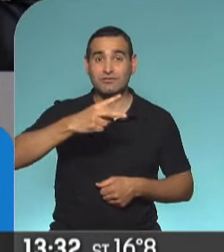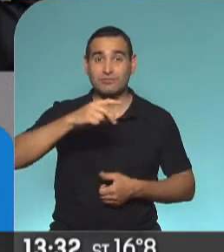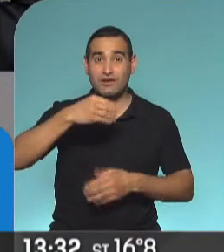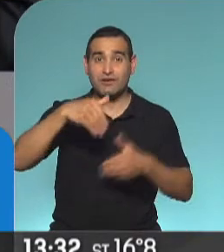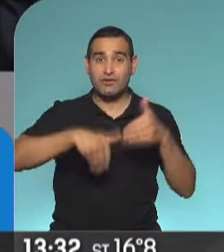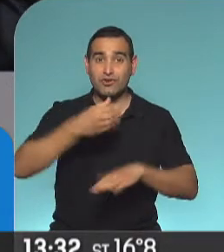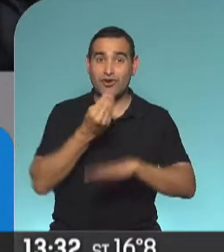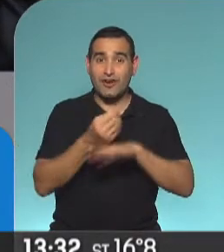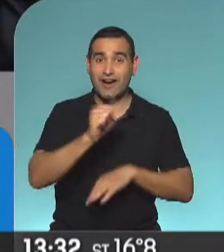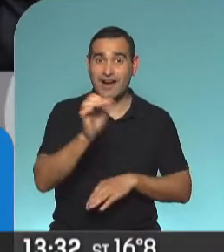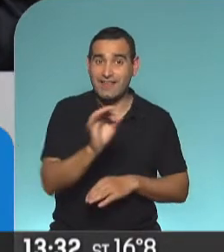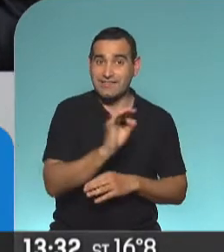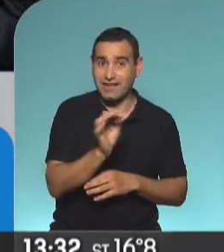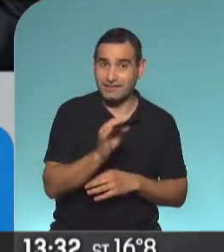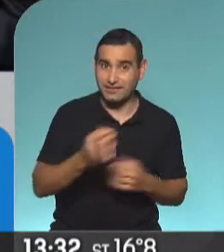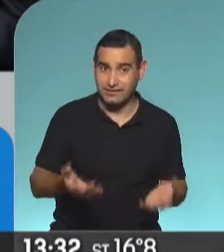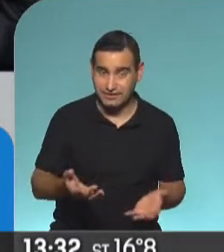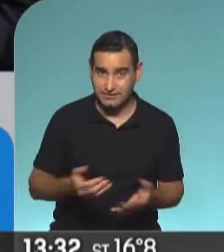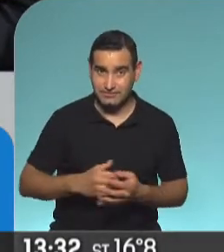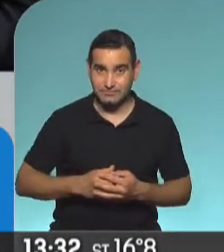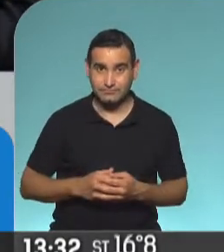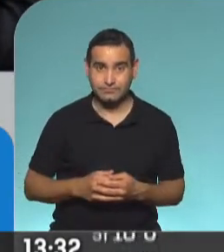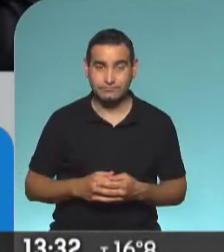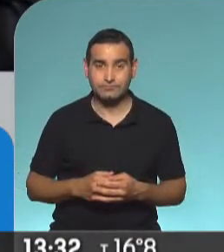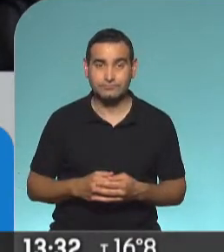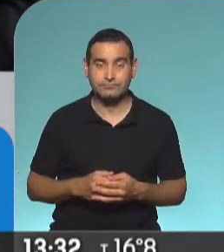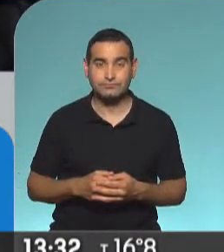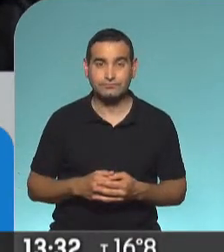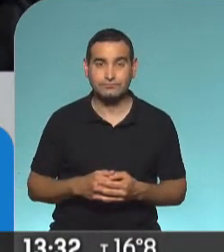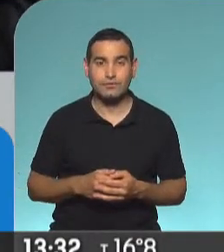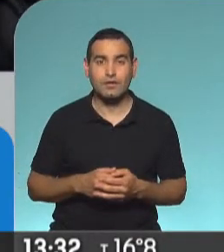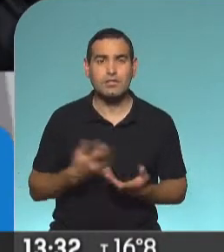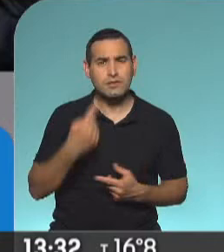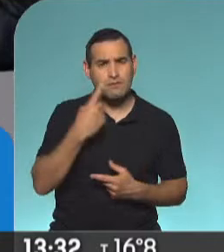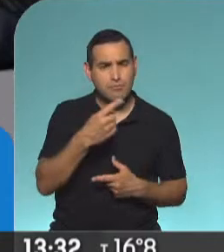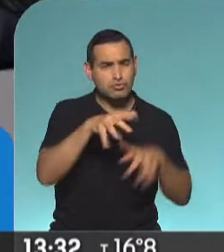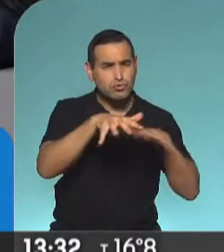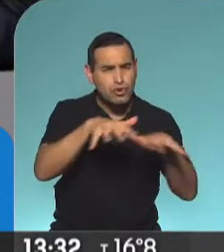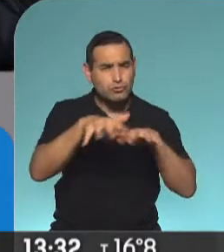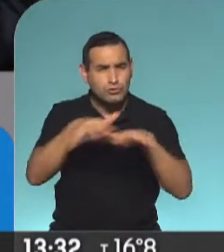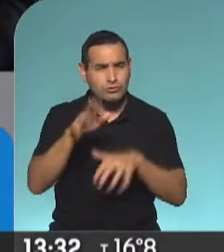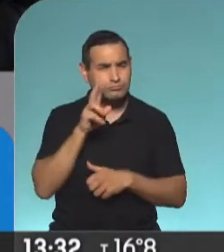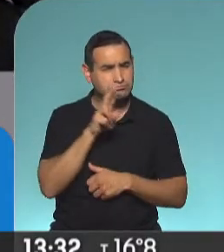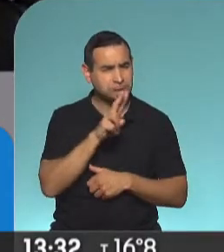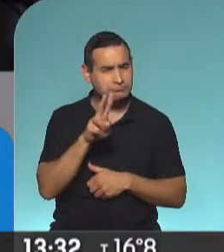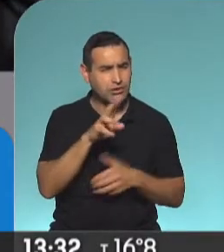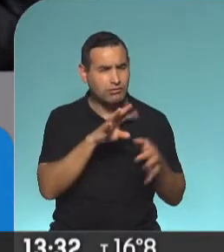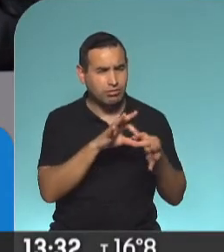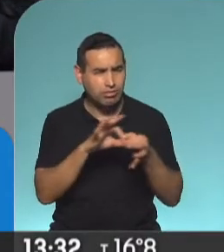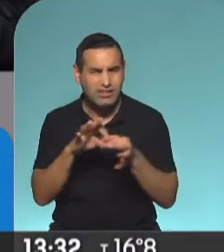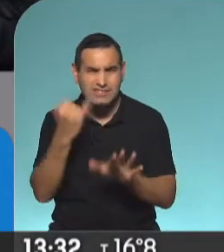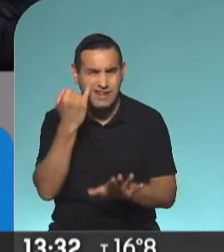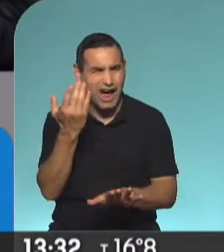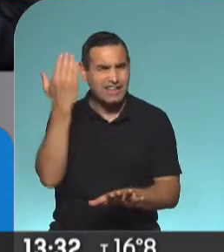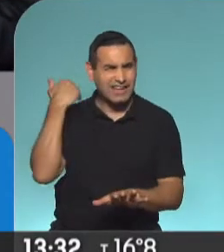siquiera pasó a segunda vuelta. Entonces, cuando suceden todas estas cosas, cuando uno ha visto que han sucedido